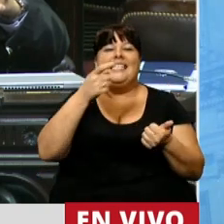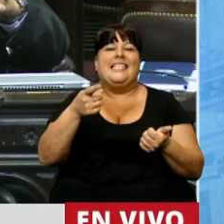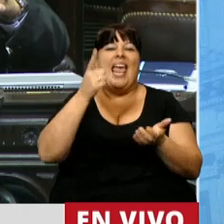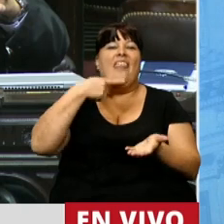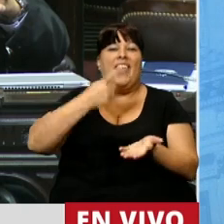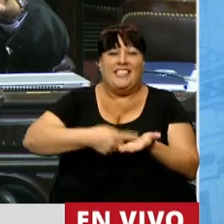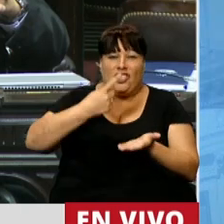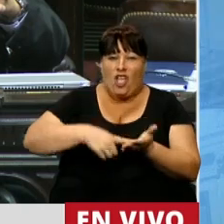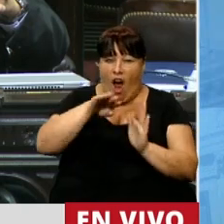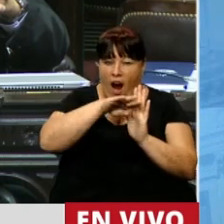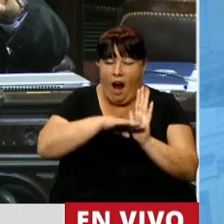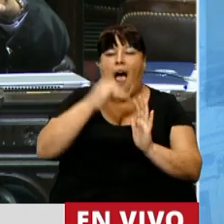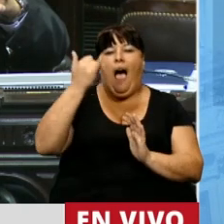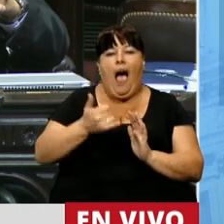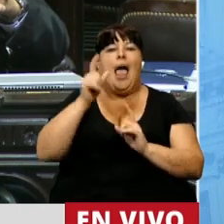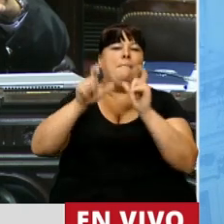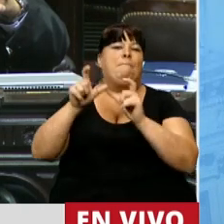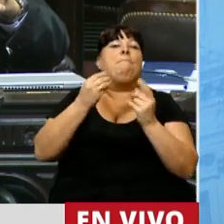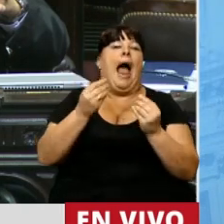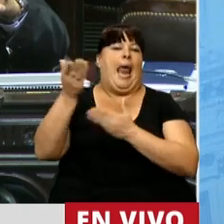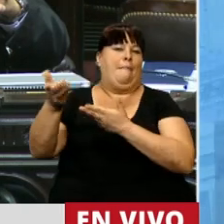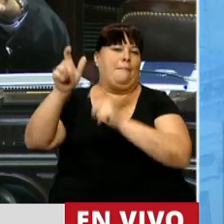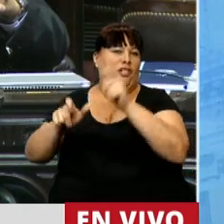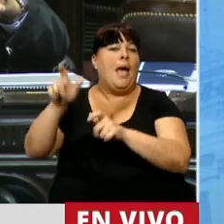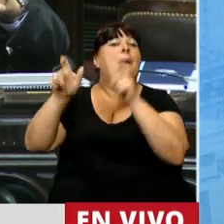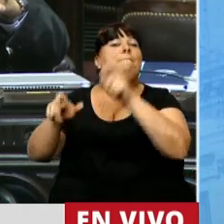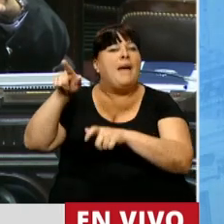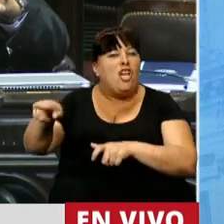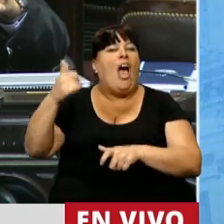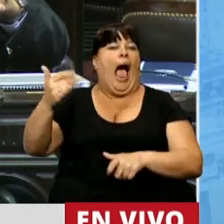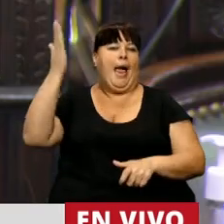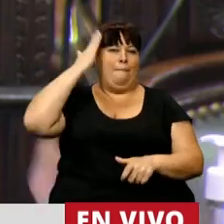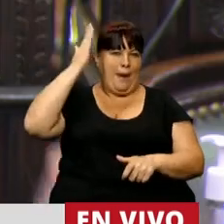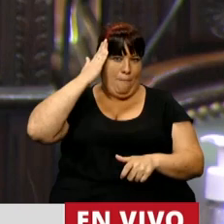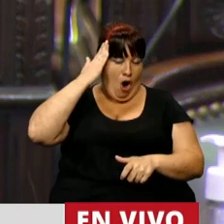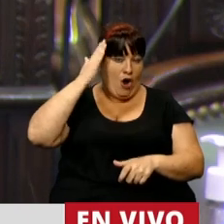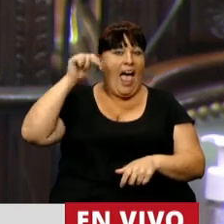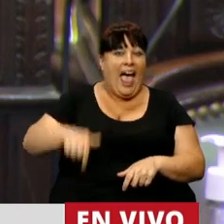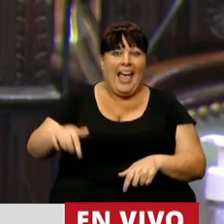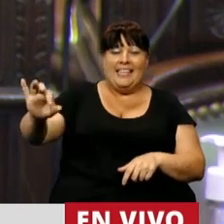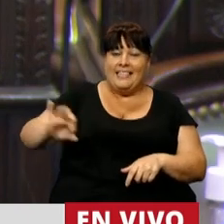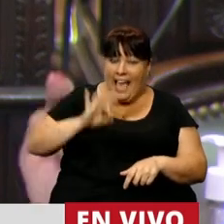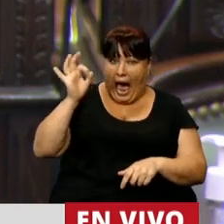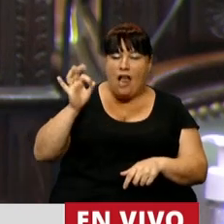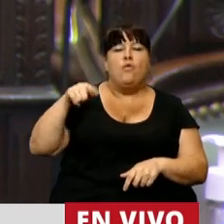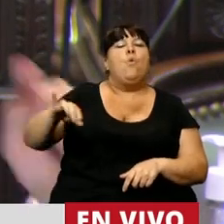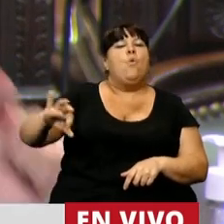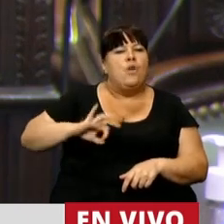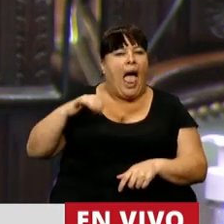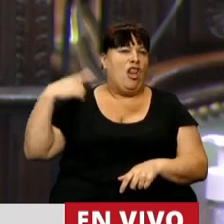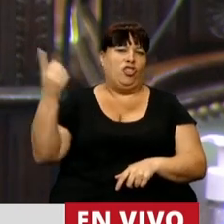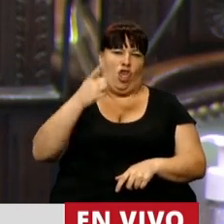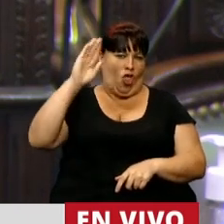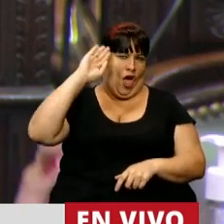medida hay personas, y esas personas tienen memoria. Y este año es un año que vamos